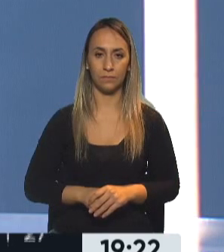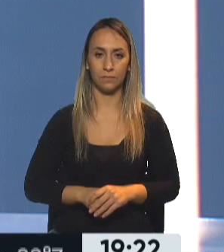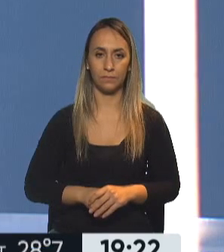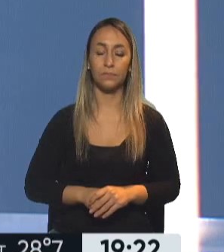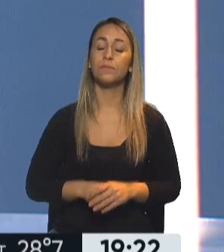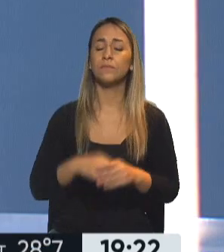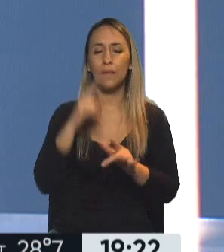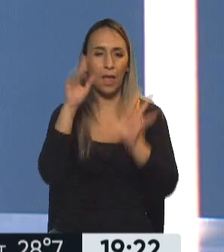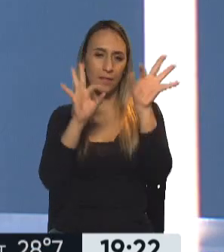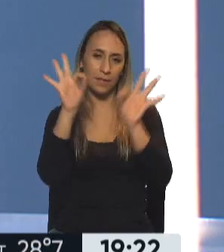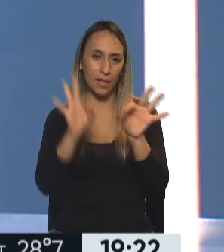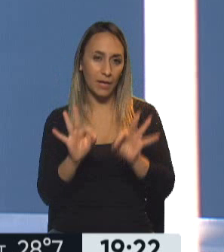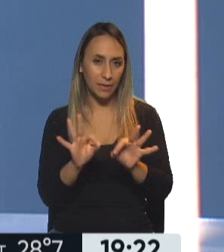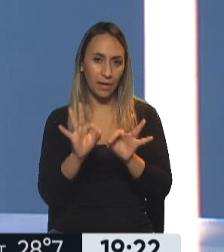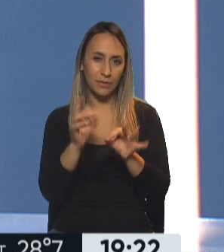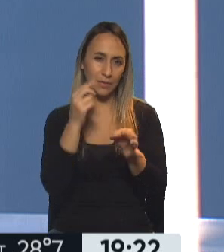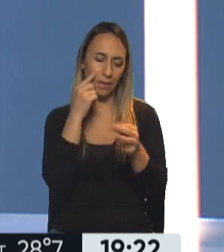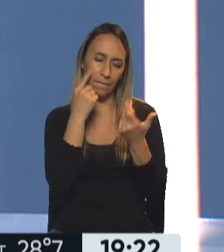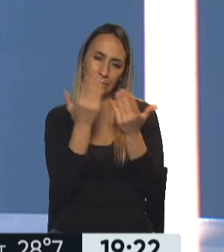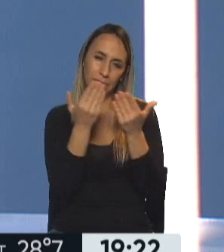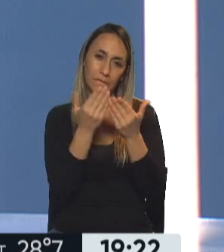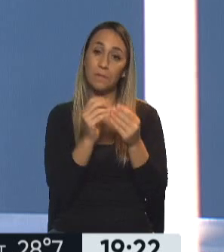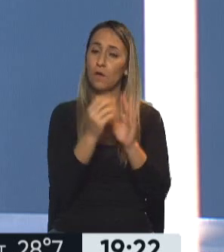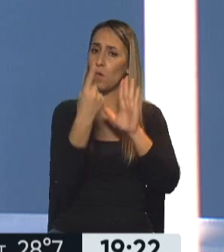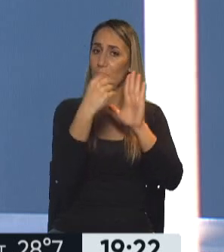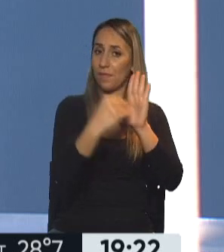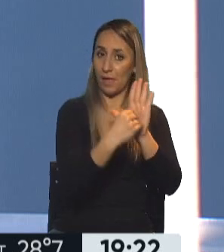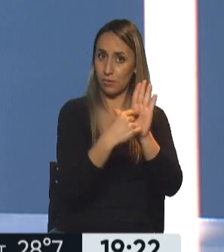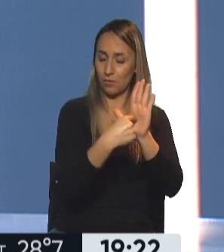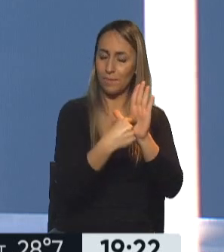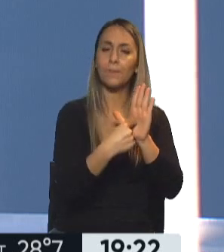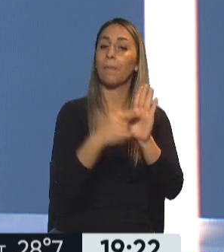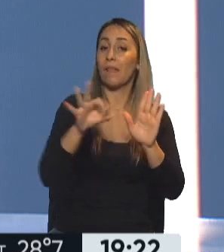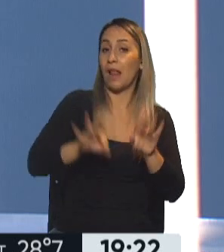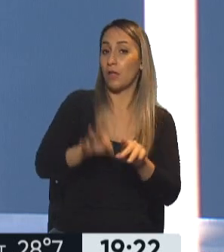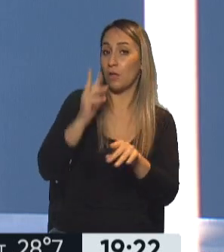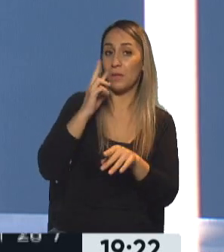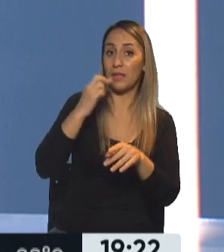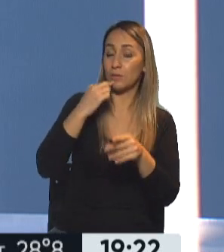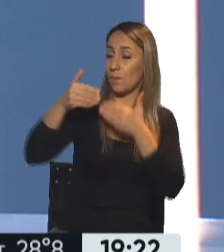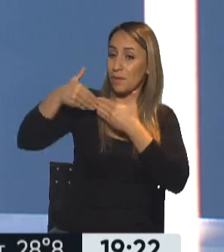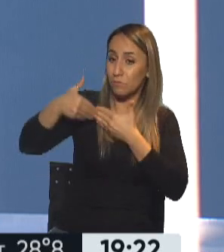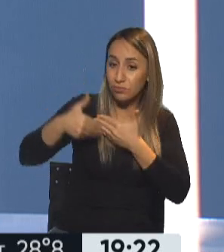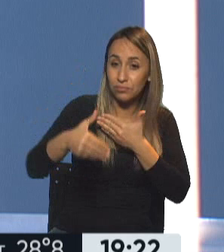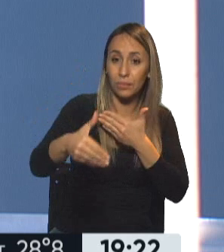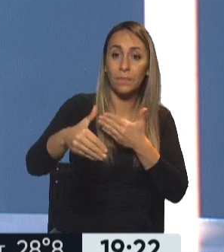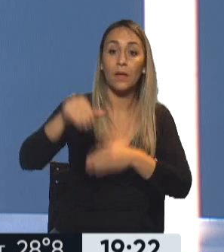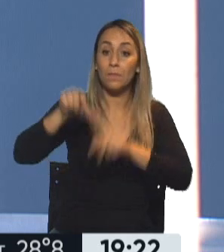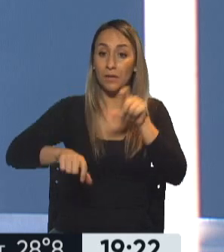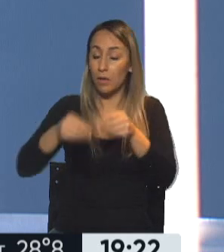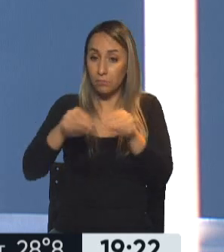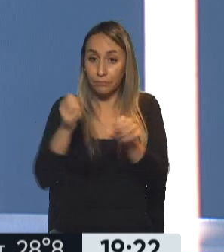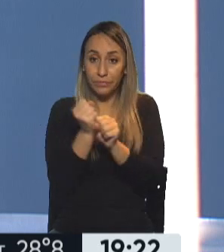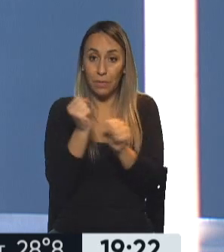Vamos a analizar el detalle de este dato. Por primera vez desde el año 2019, la desocupación perfora